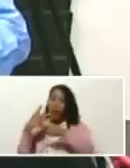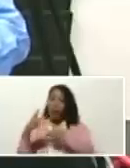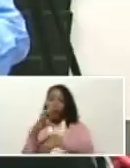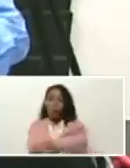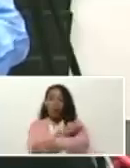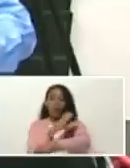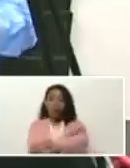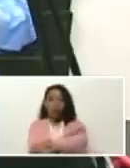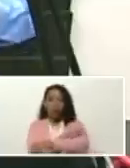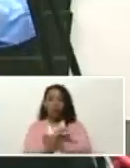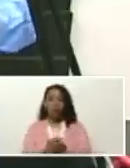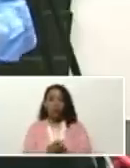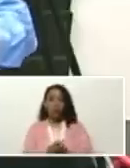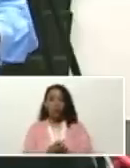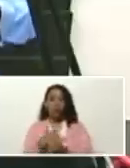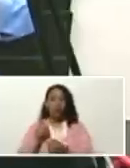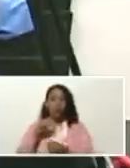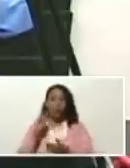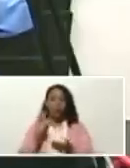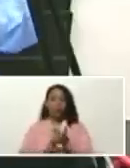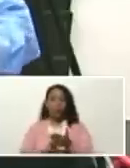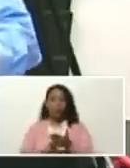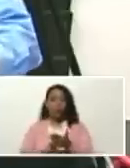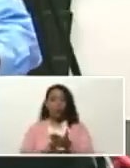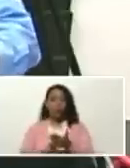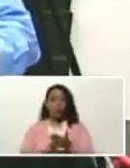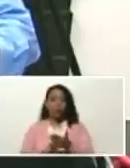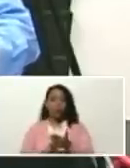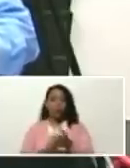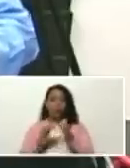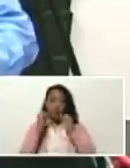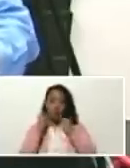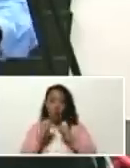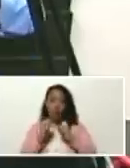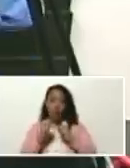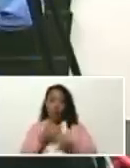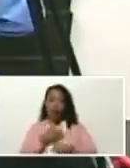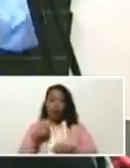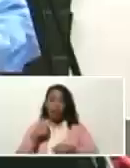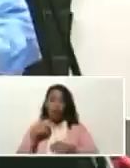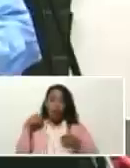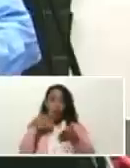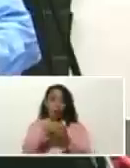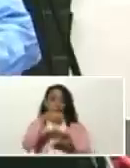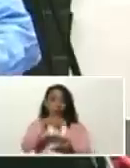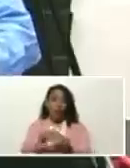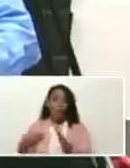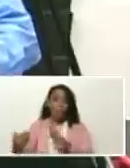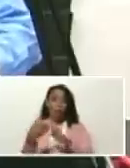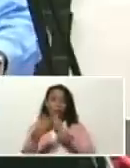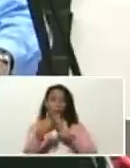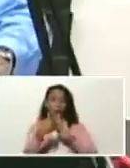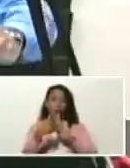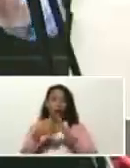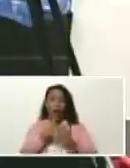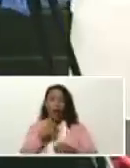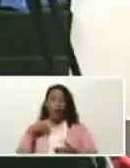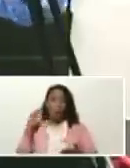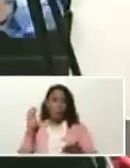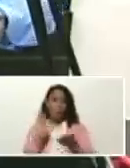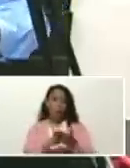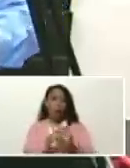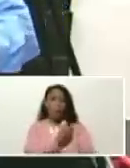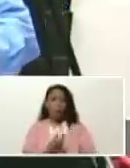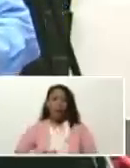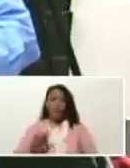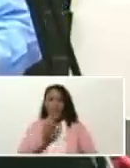oposición que han tenido posiciones extremistas que han querido dar golpes de estado que han querido imponer un presidente